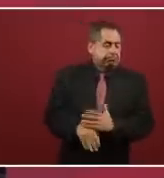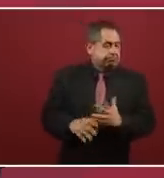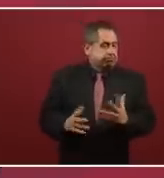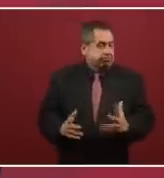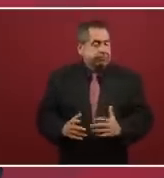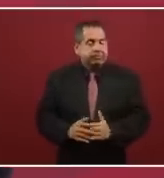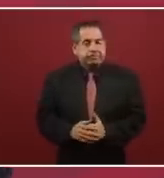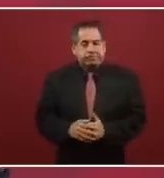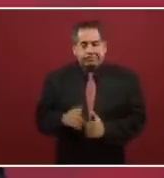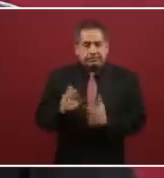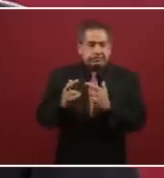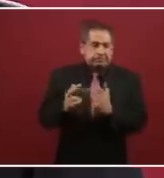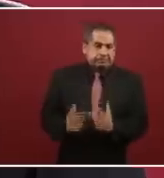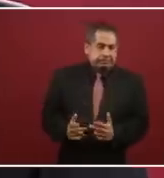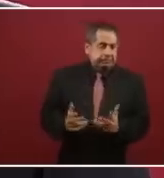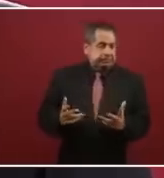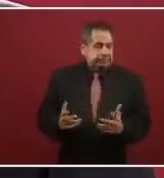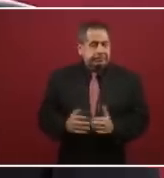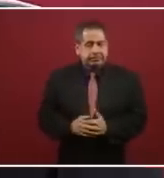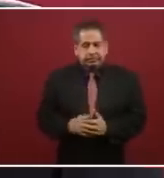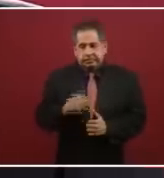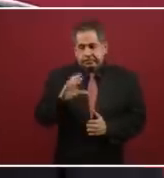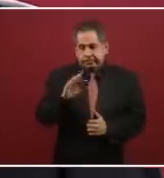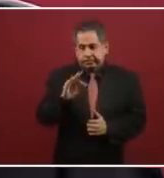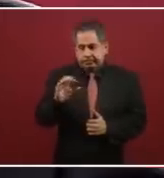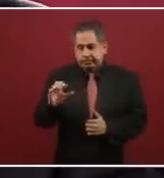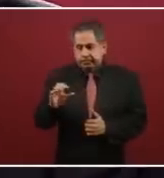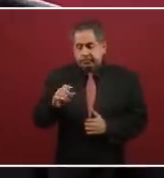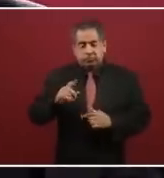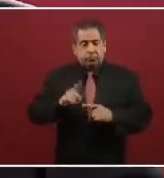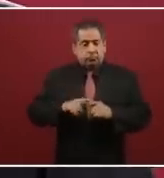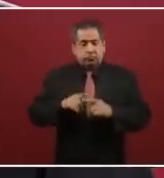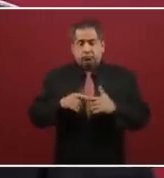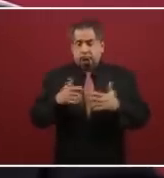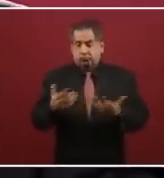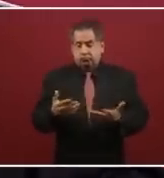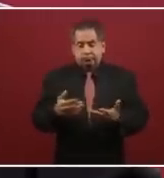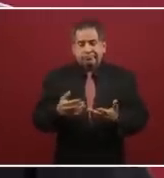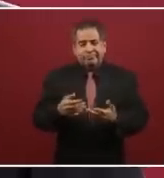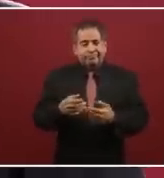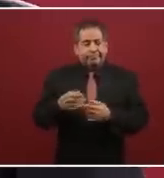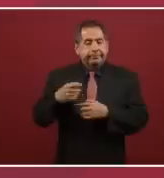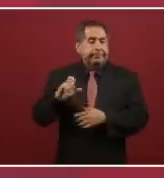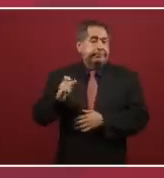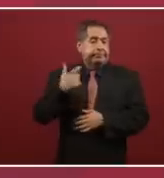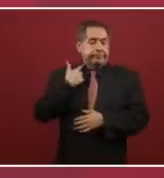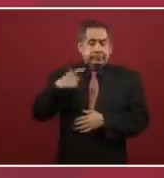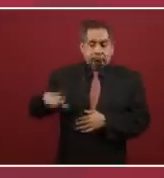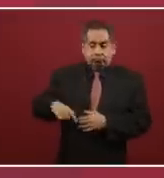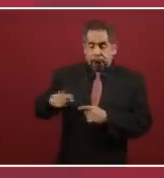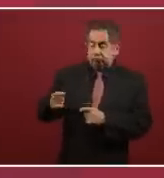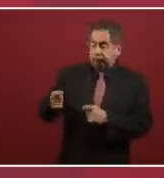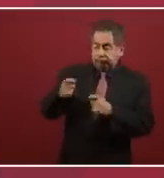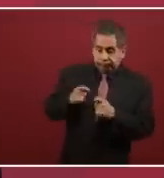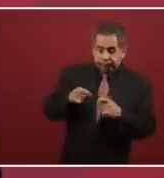se arruinaría la comisión, que de por sí la entregaron